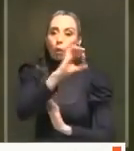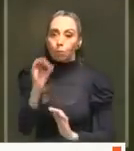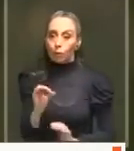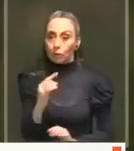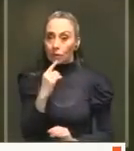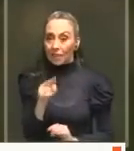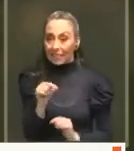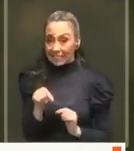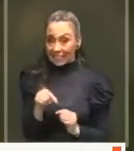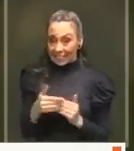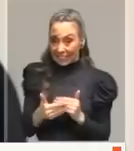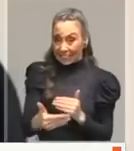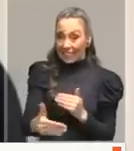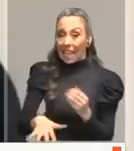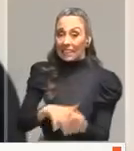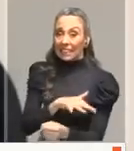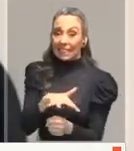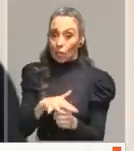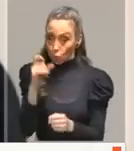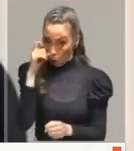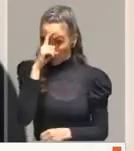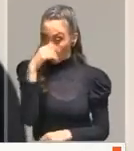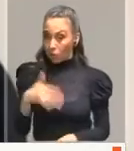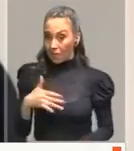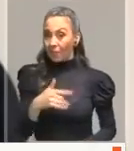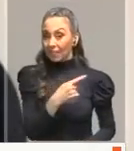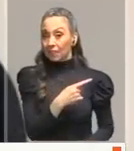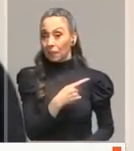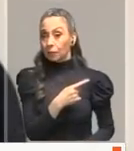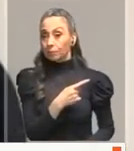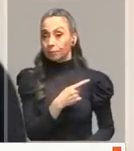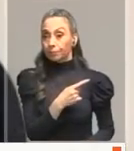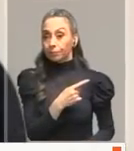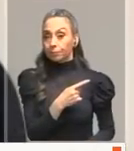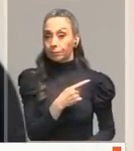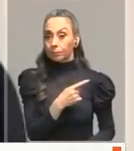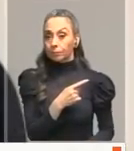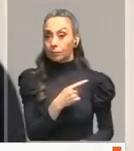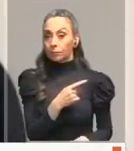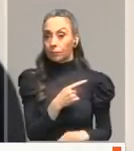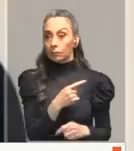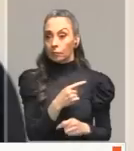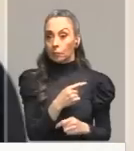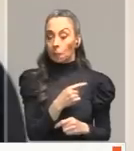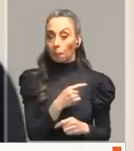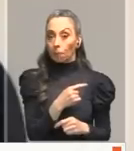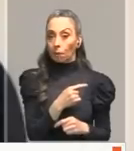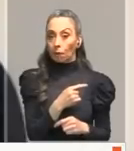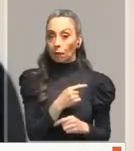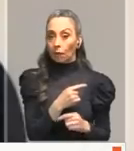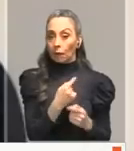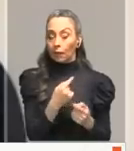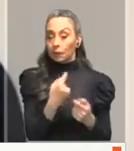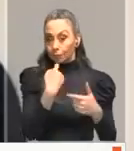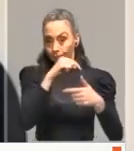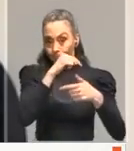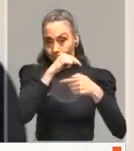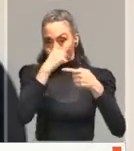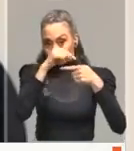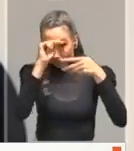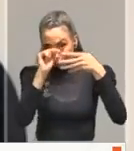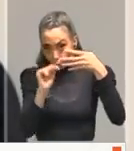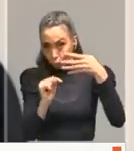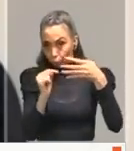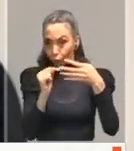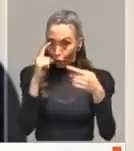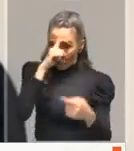un escenario complejo que, claro, ofrece, enfrenta varias dificultades. Hay